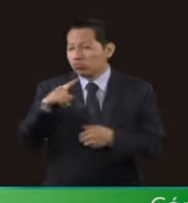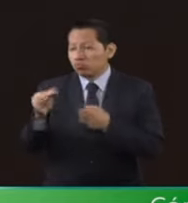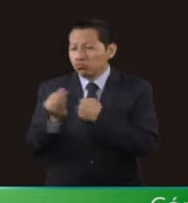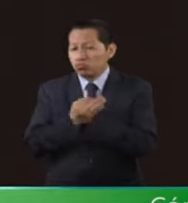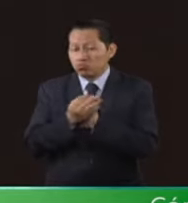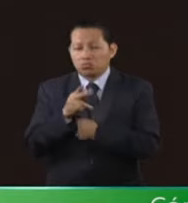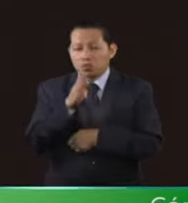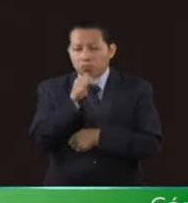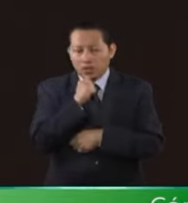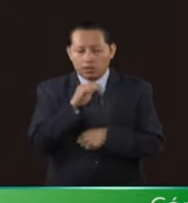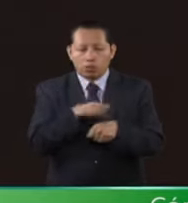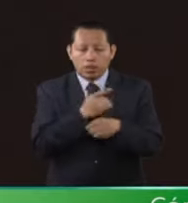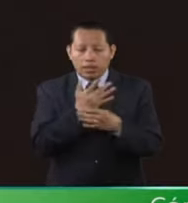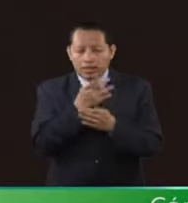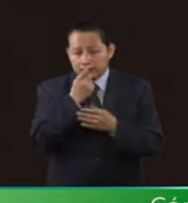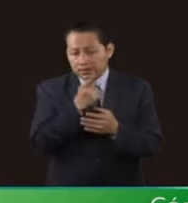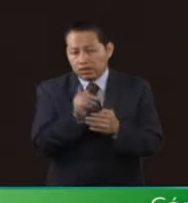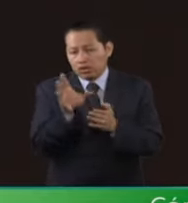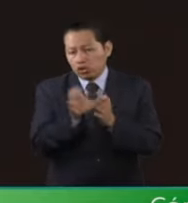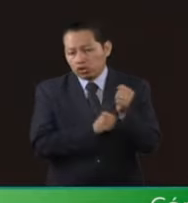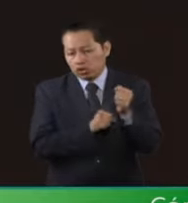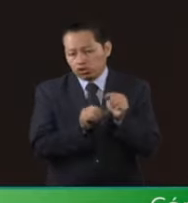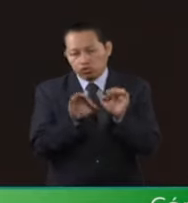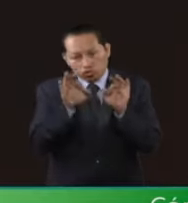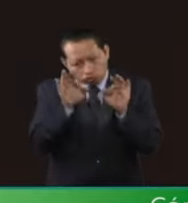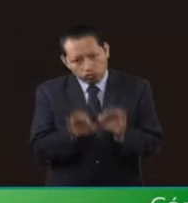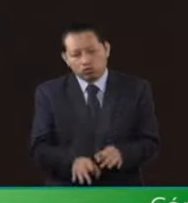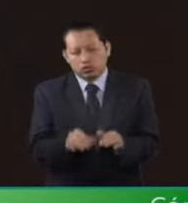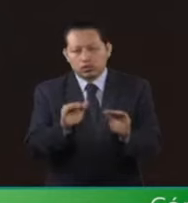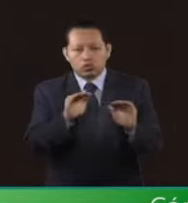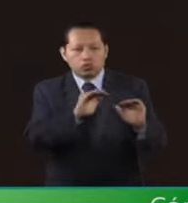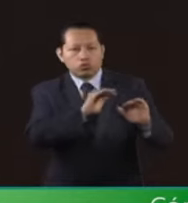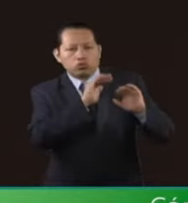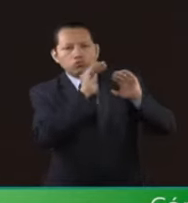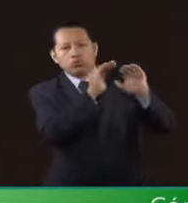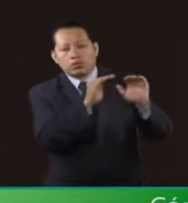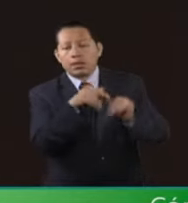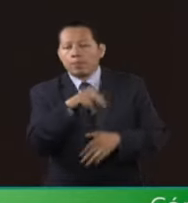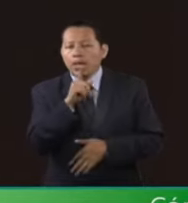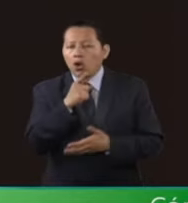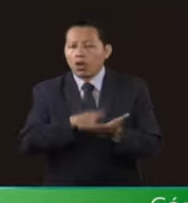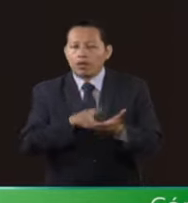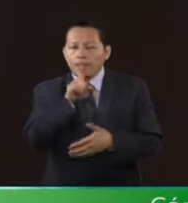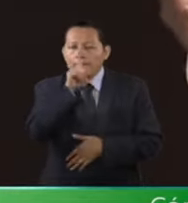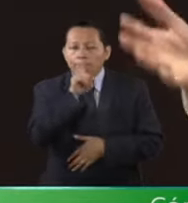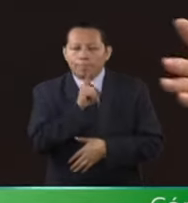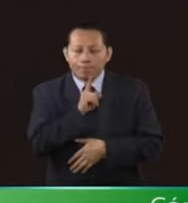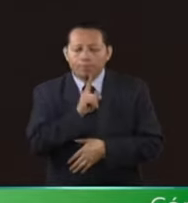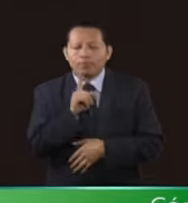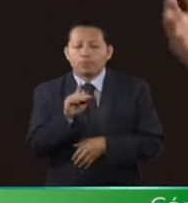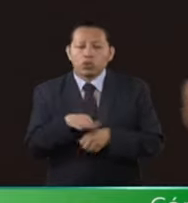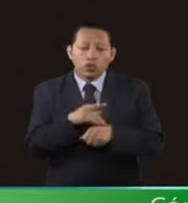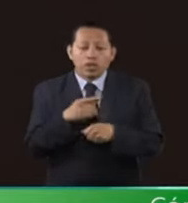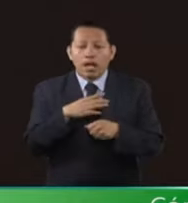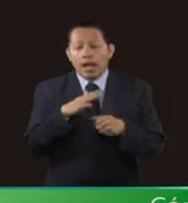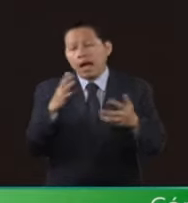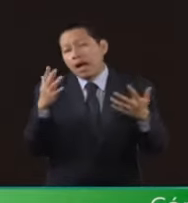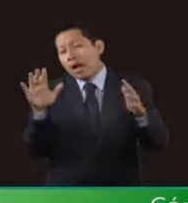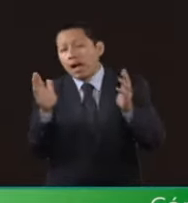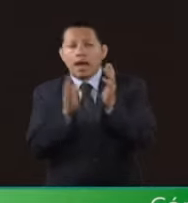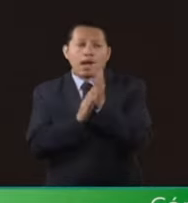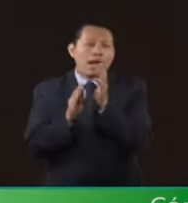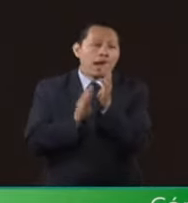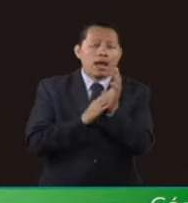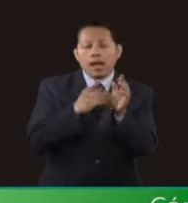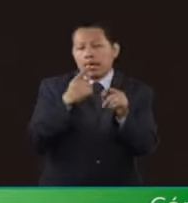la Constitución sería verdaderamente suprema. Pero mintieron. Entre aplausos y vítores